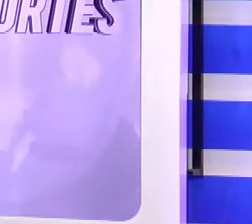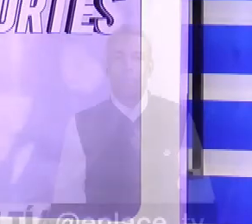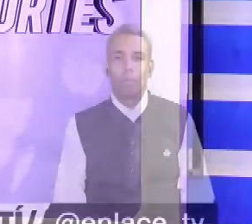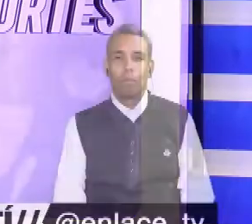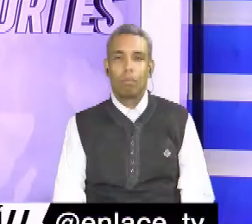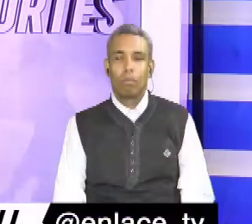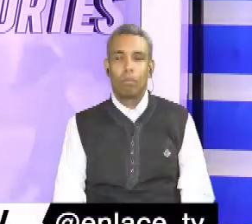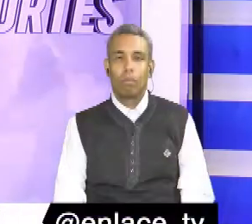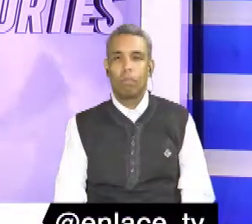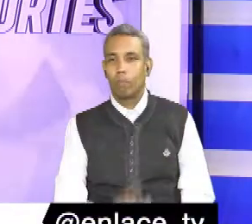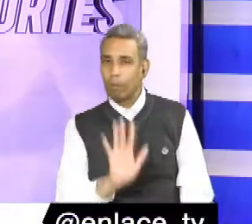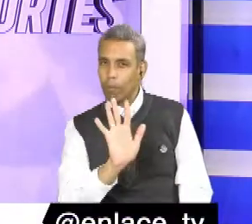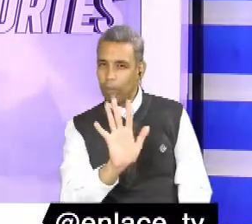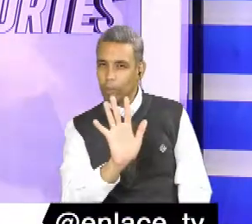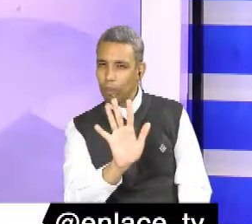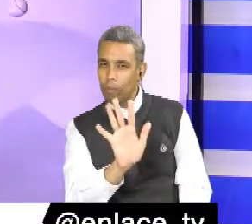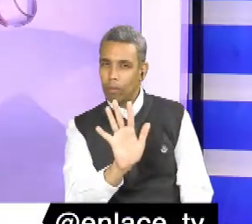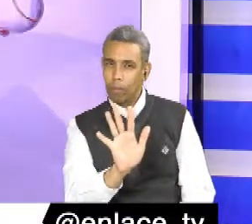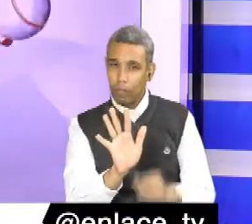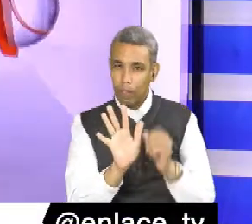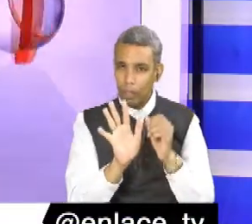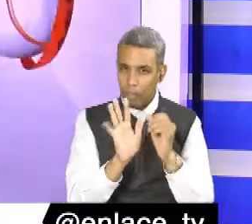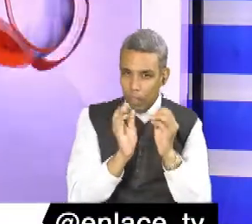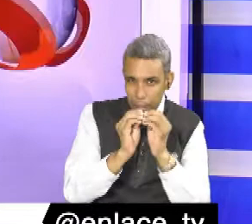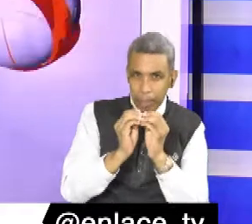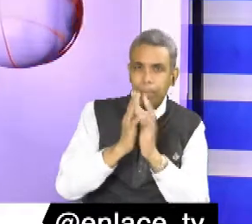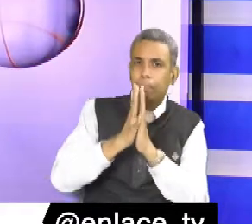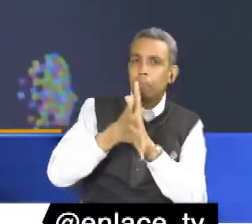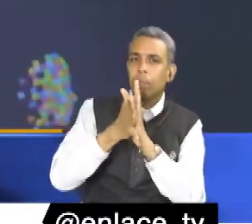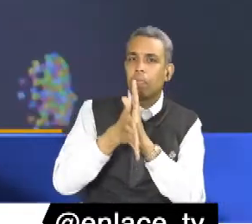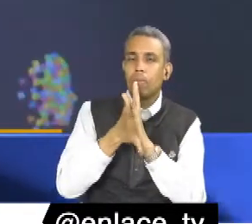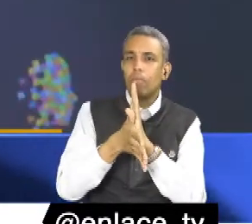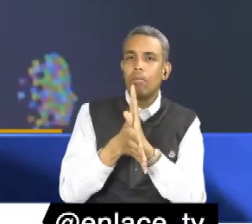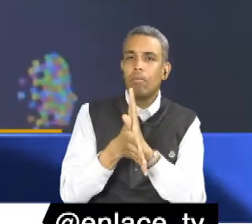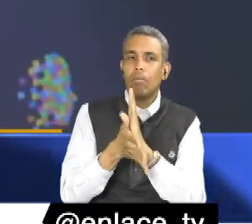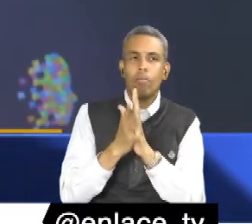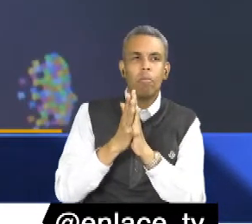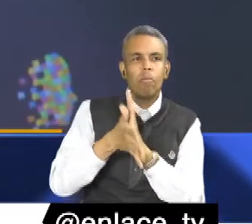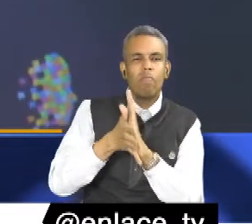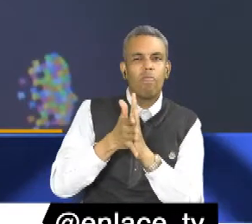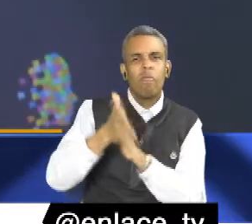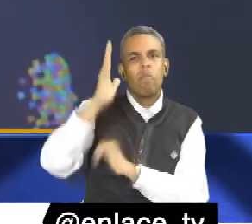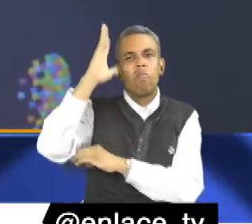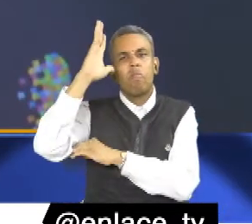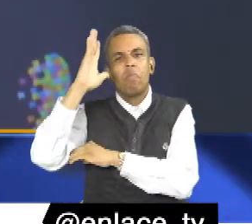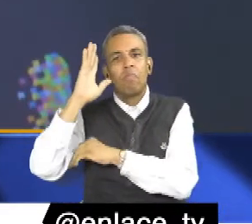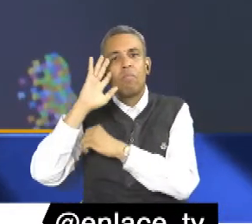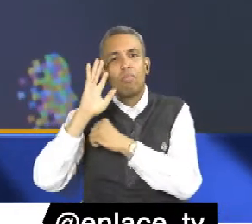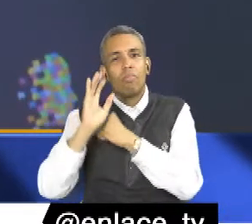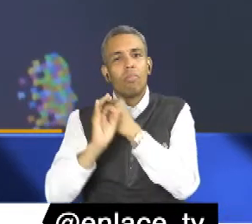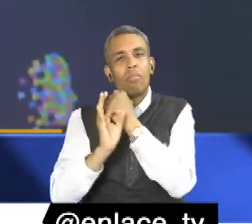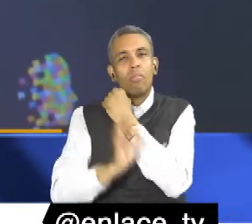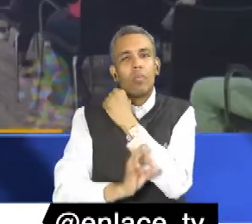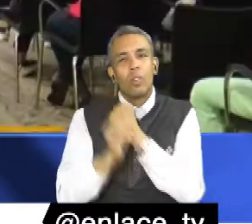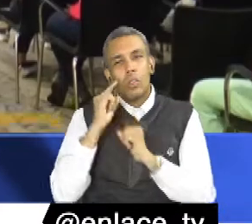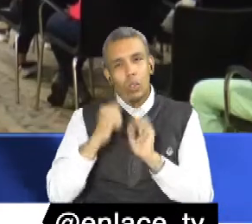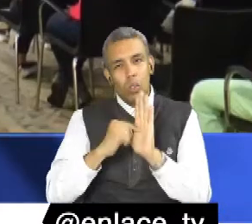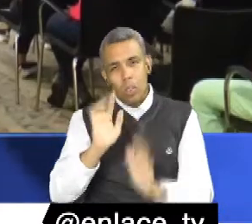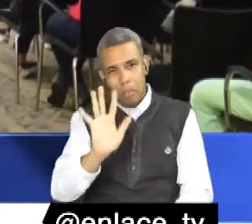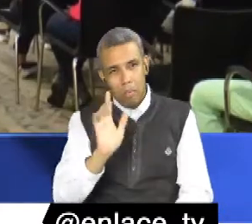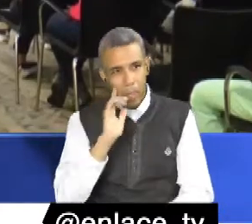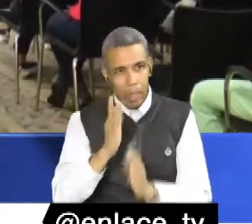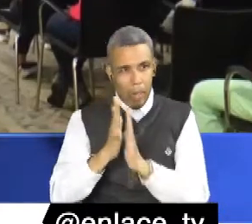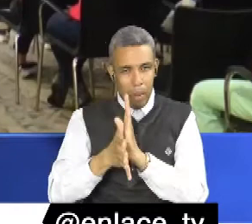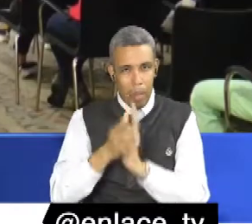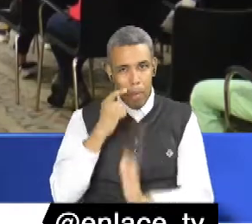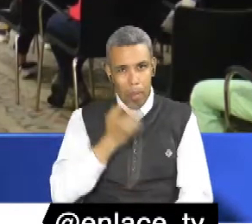Momento de hacer una pausa, pero no se muevan porque al regresar tenemos para ustedes detalles de la conferencia La Dignidad del Amor, realizada en nuestra ciudad para